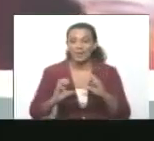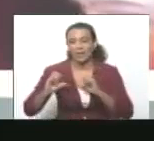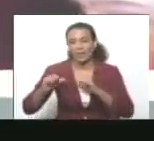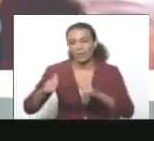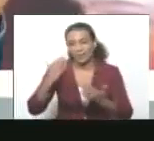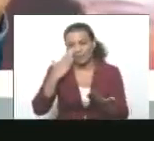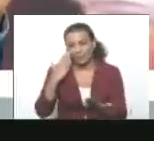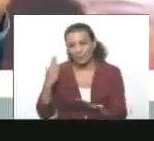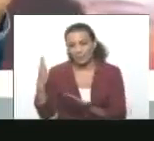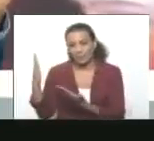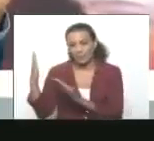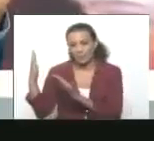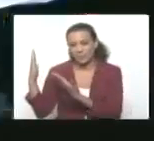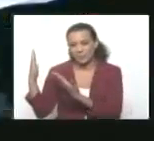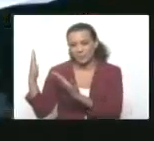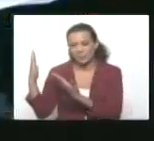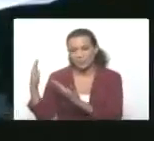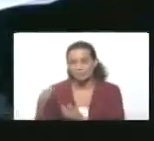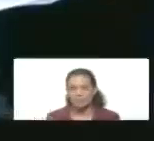1, 2, 3.